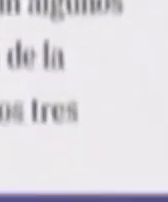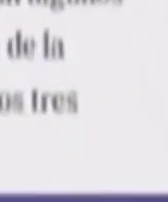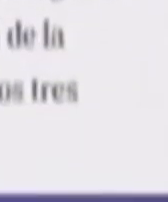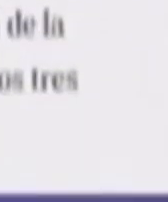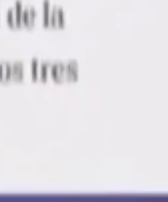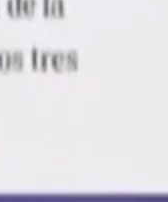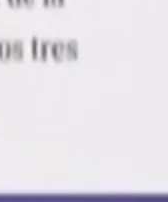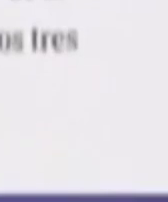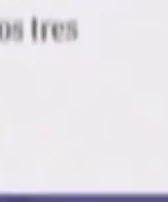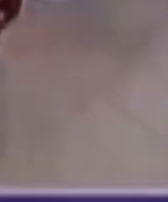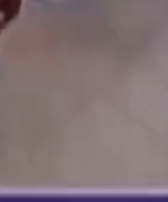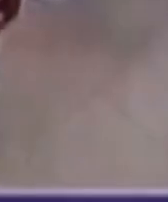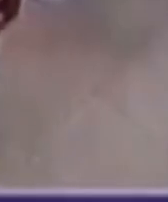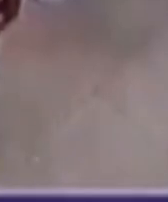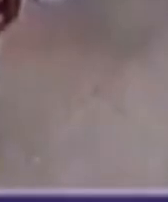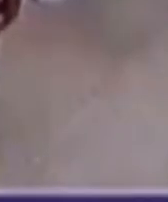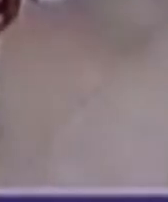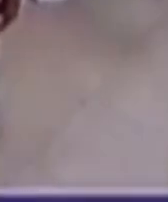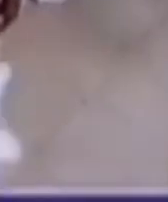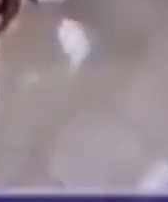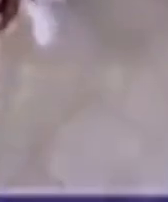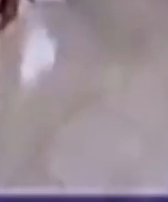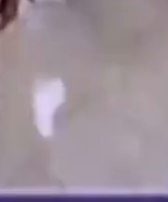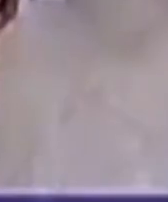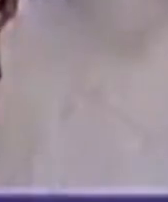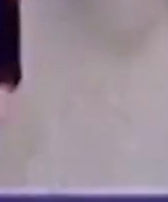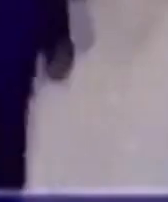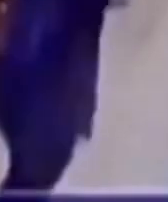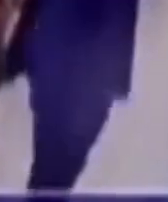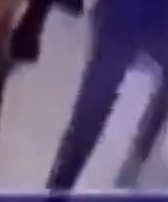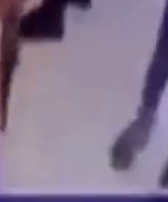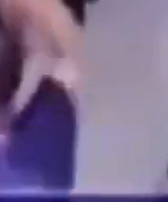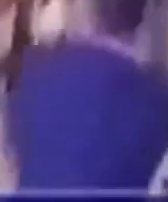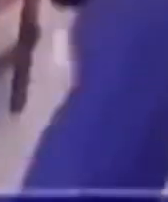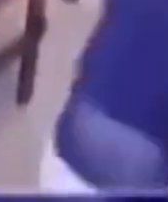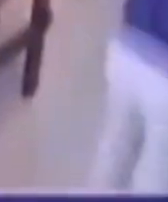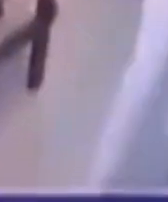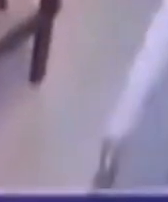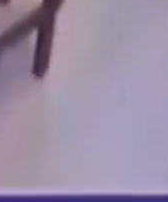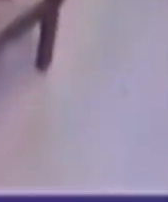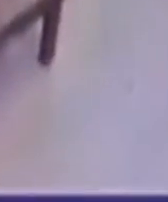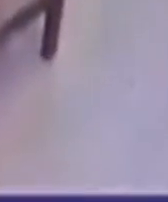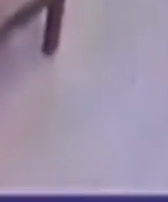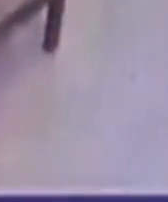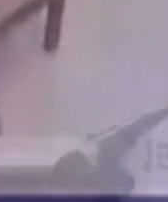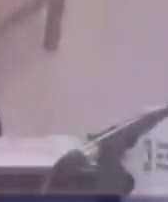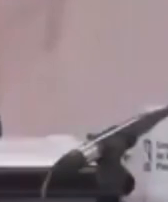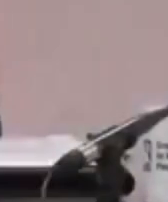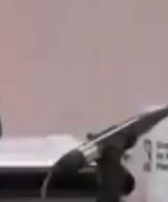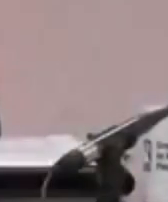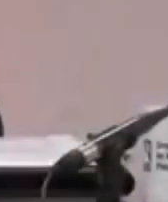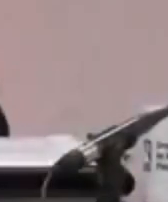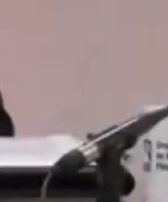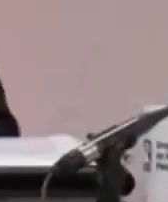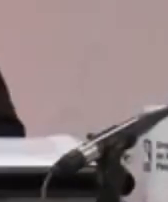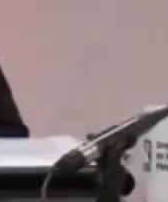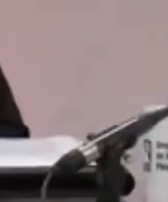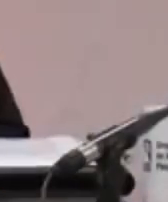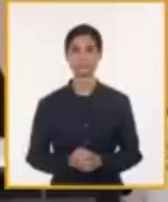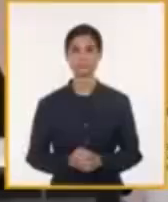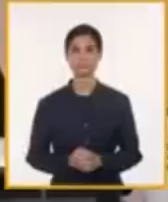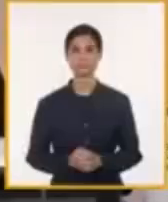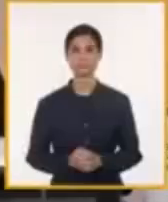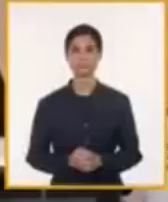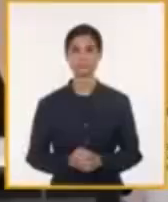de menos de 50 gramos. La habrían hecho explotar con un mensaje enviado de forma simultánea. Bueno, así